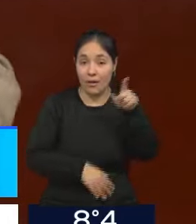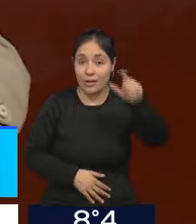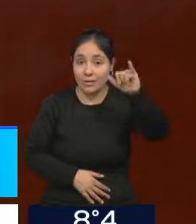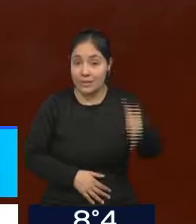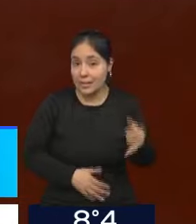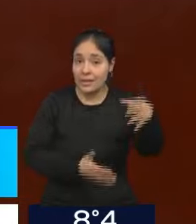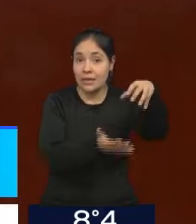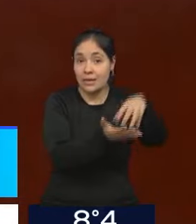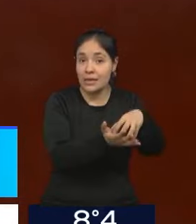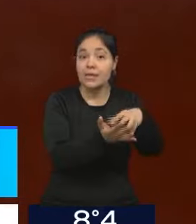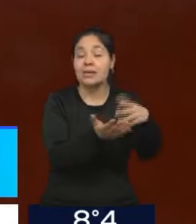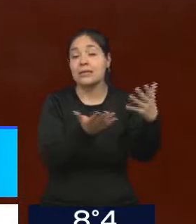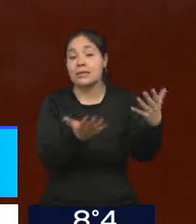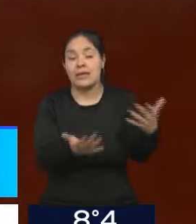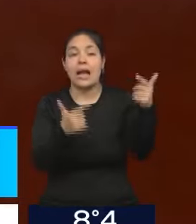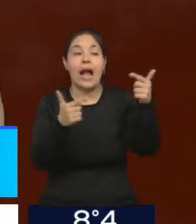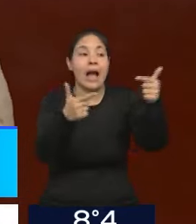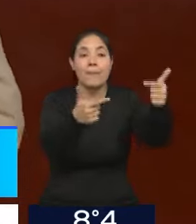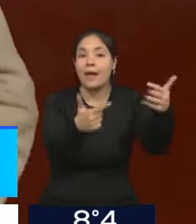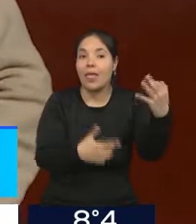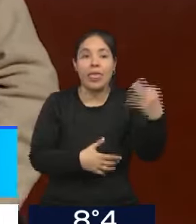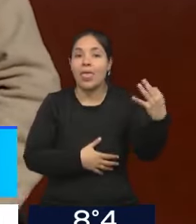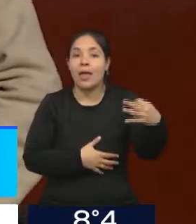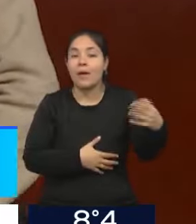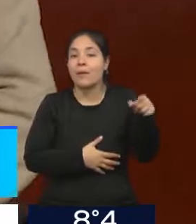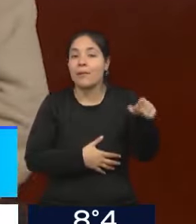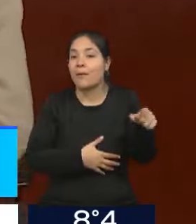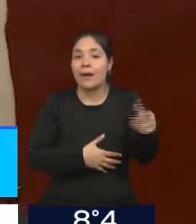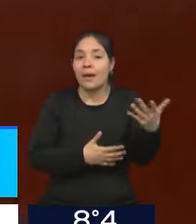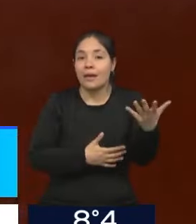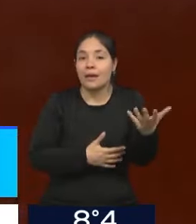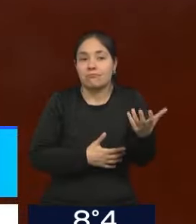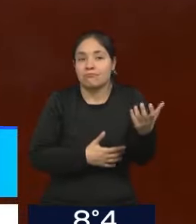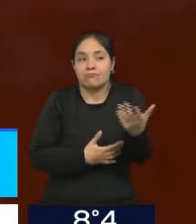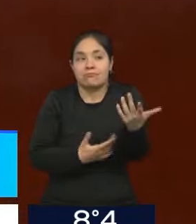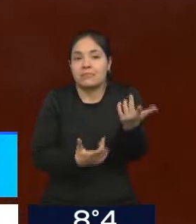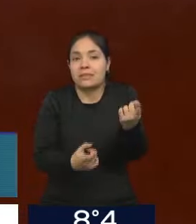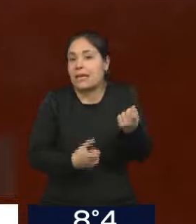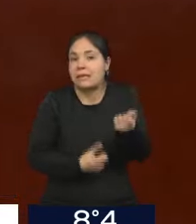menos lo que se marca, las cámaras de seguridad en este caso eran muy importantes.